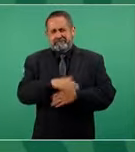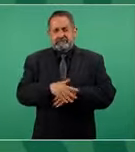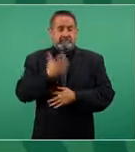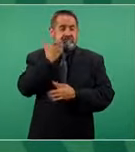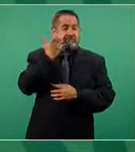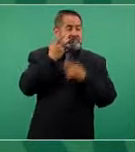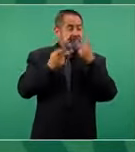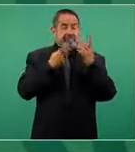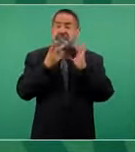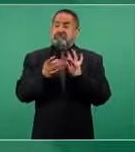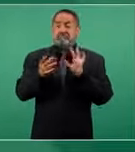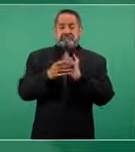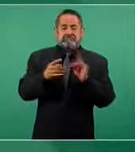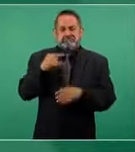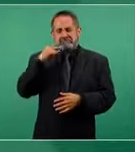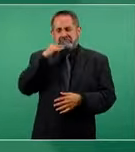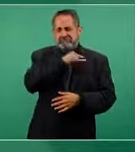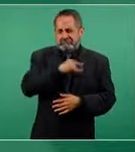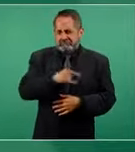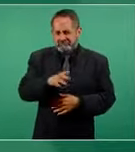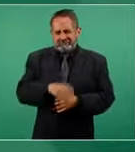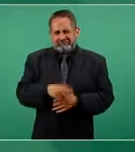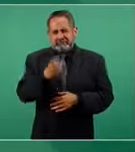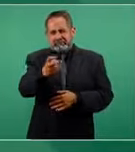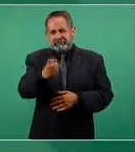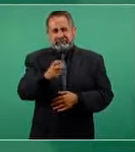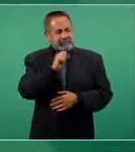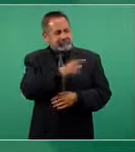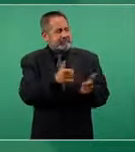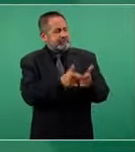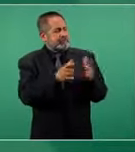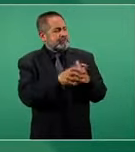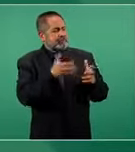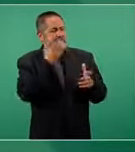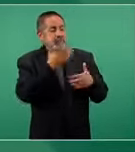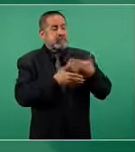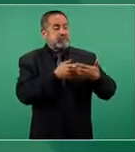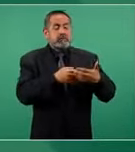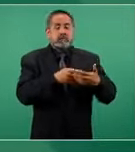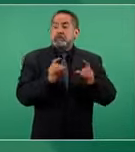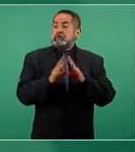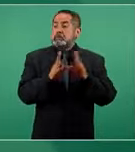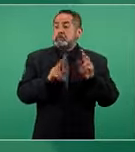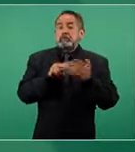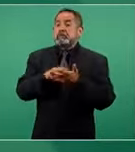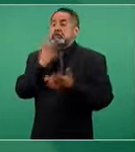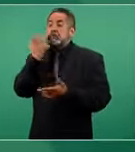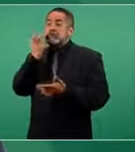demagógico, hipócrita, eso tiene que ver con el conservadurismo.